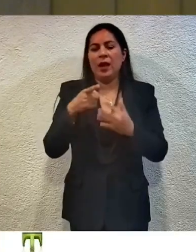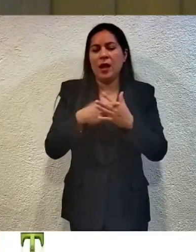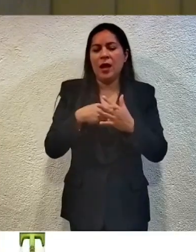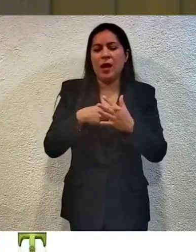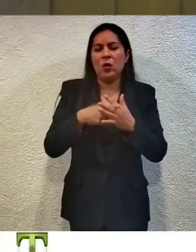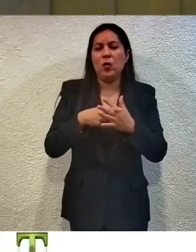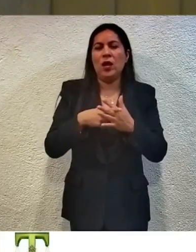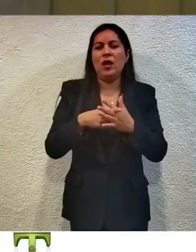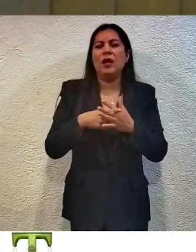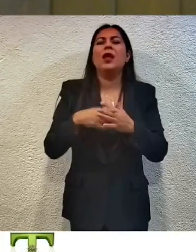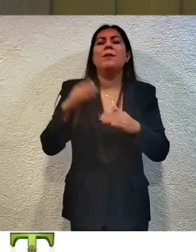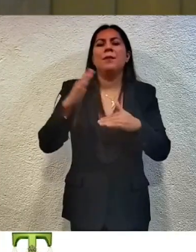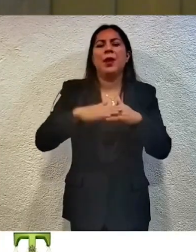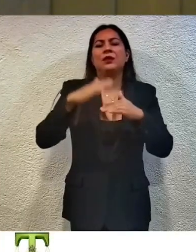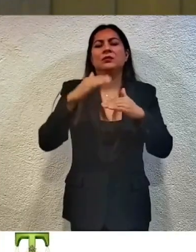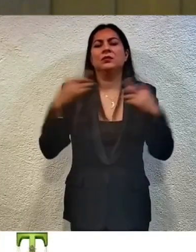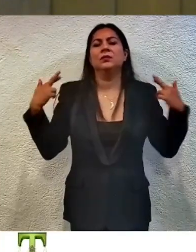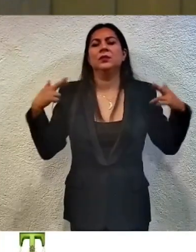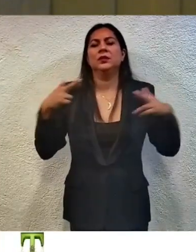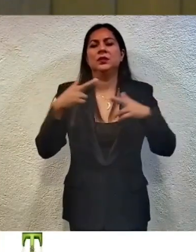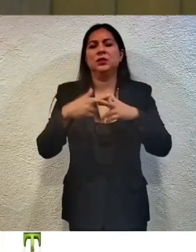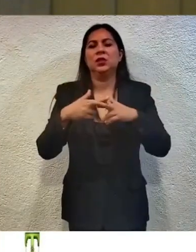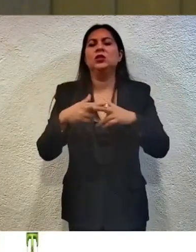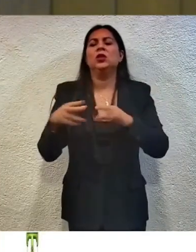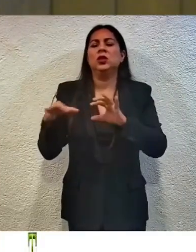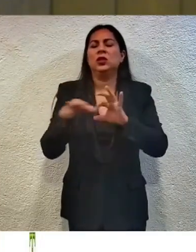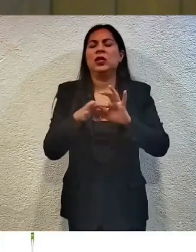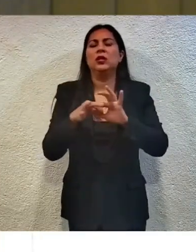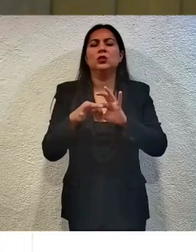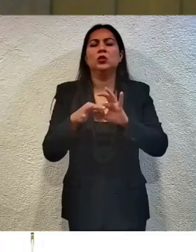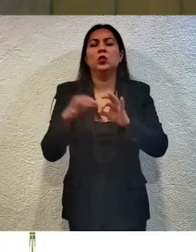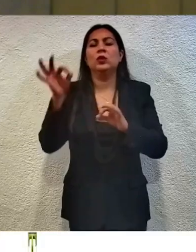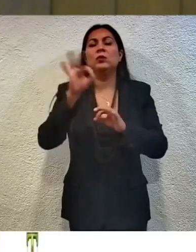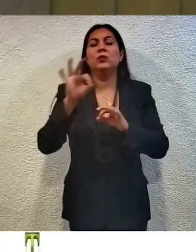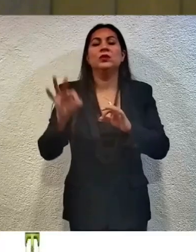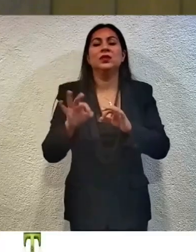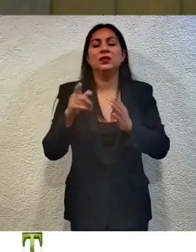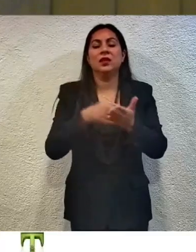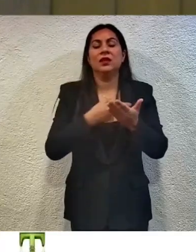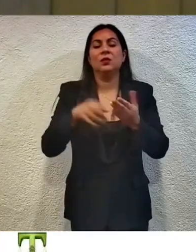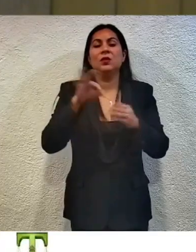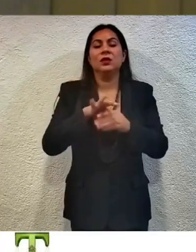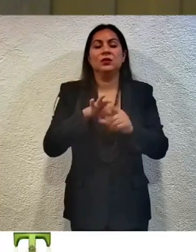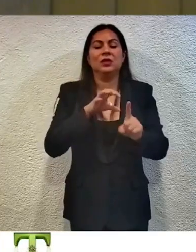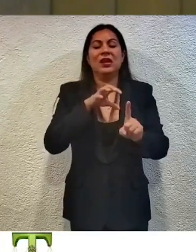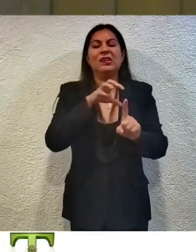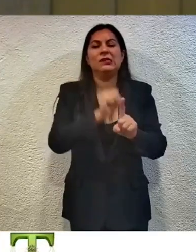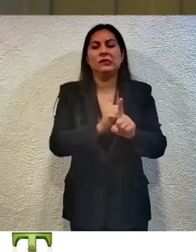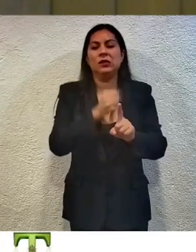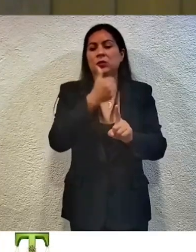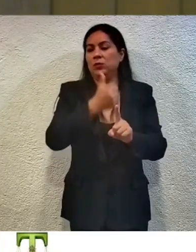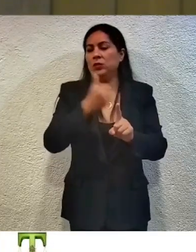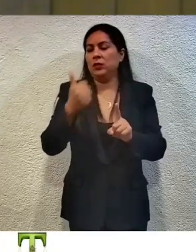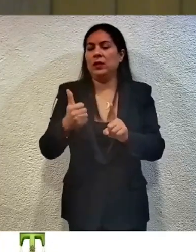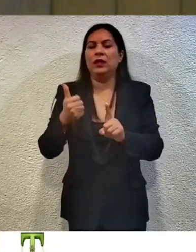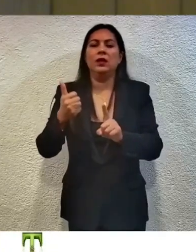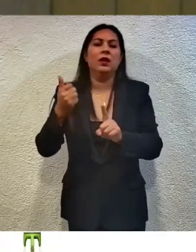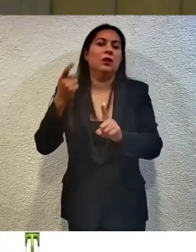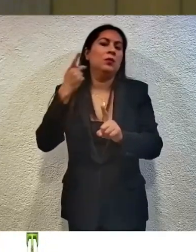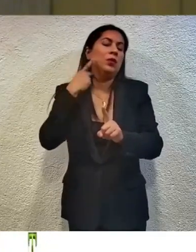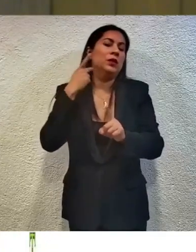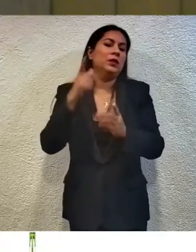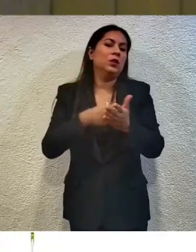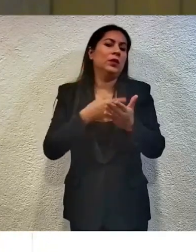la sobrerepresentación en relación con el porcentaje de votación obtenido por cada político